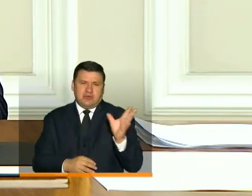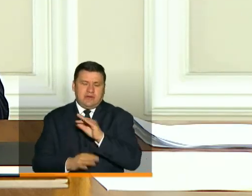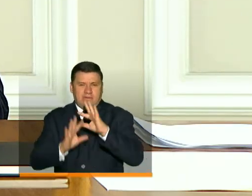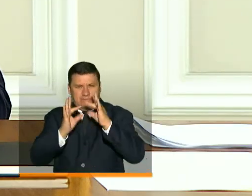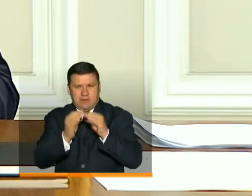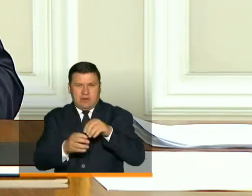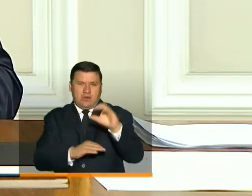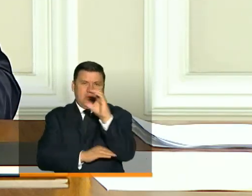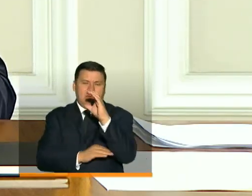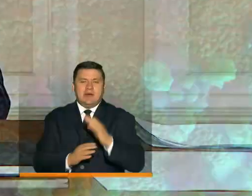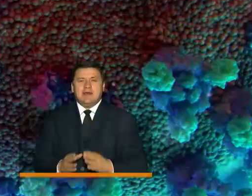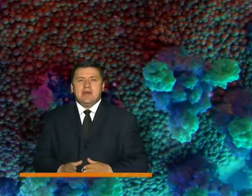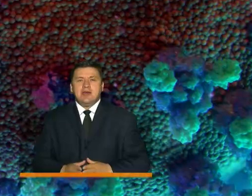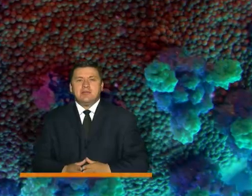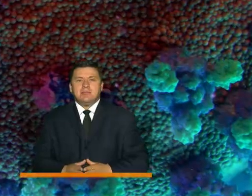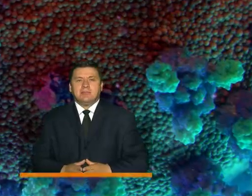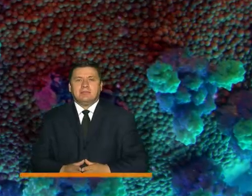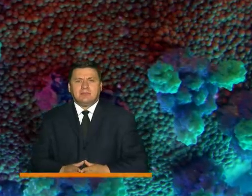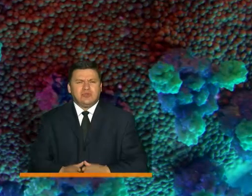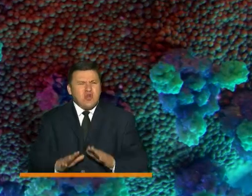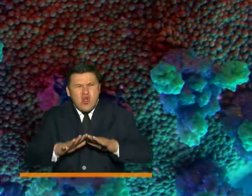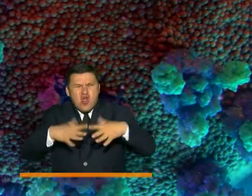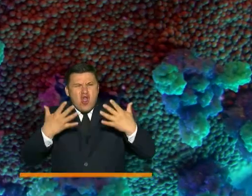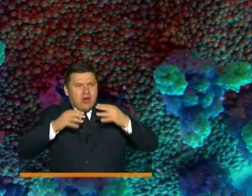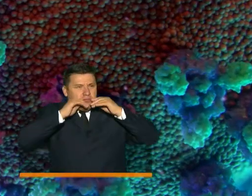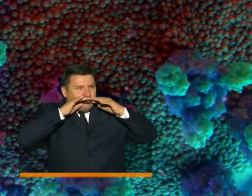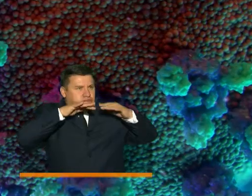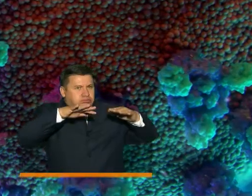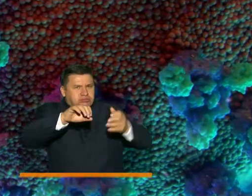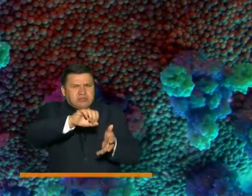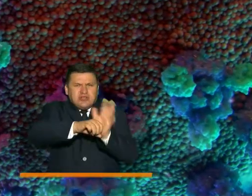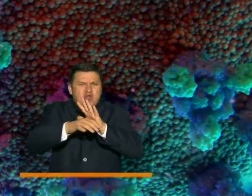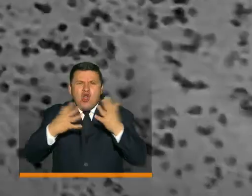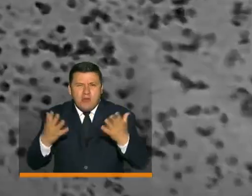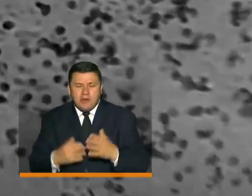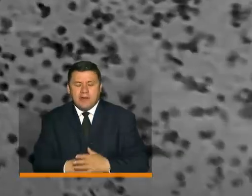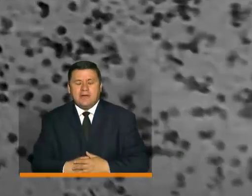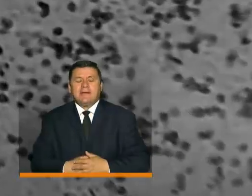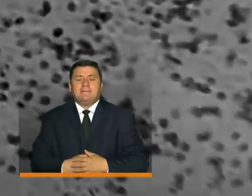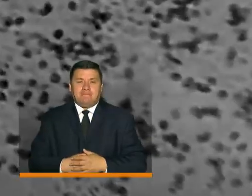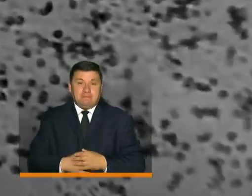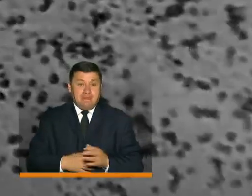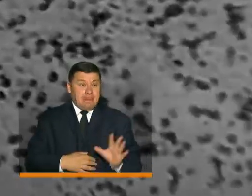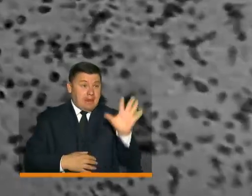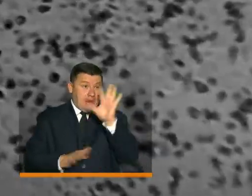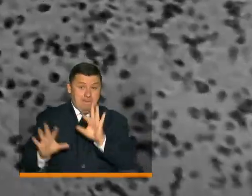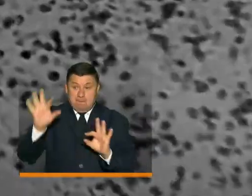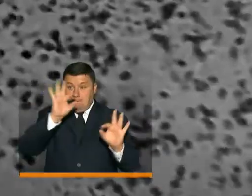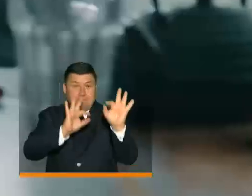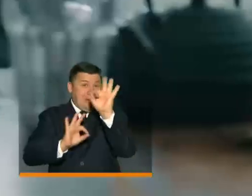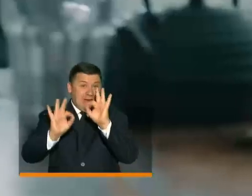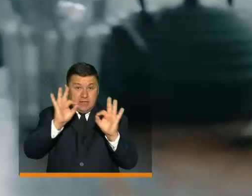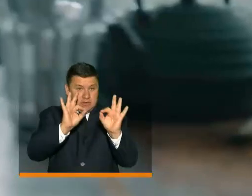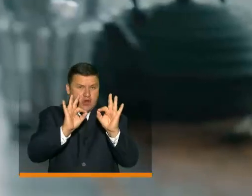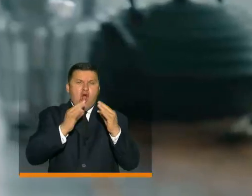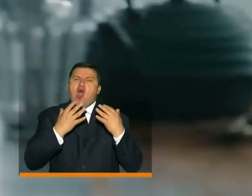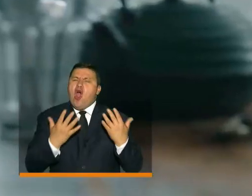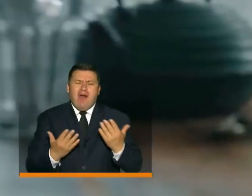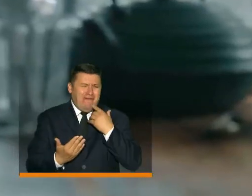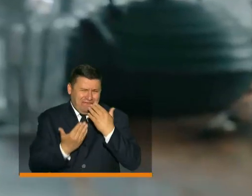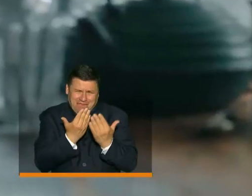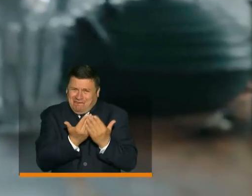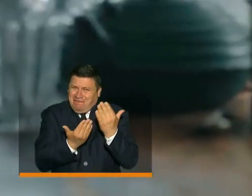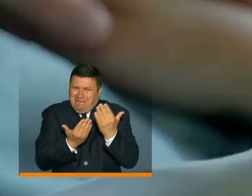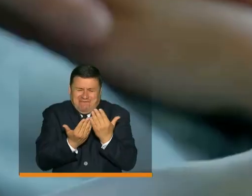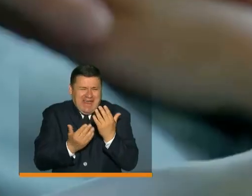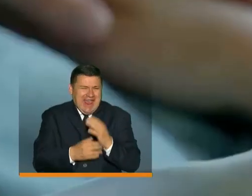las familias colombianas. ¿Cómo se propaga el COVID-19? El virus que causa el COVID-19 se propaga muy